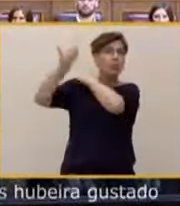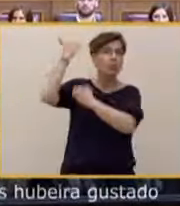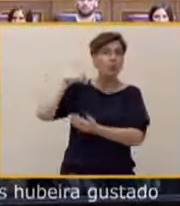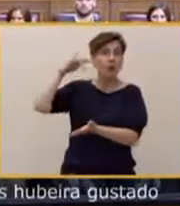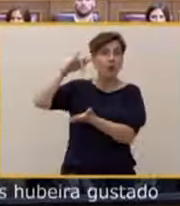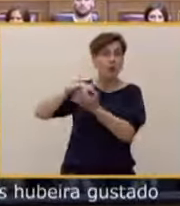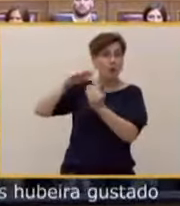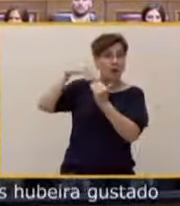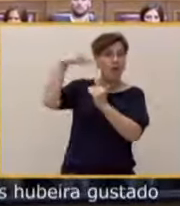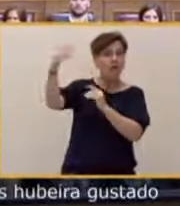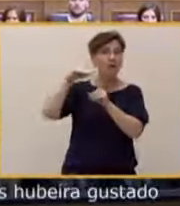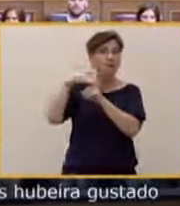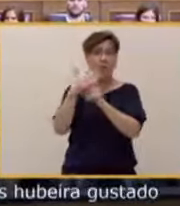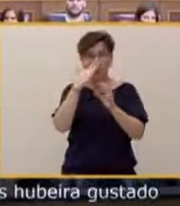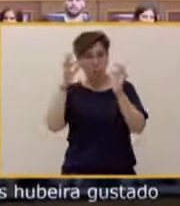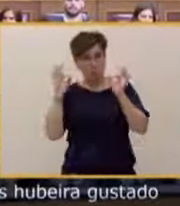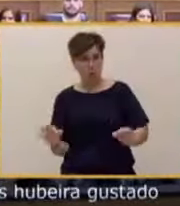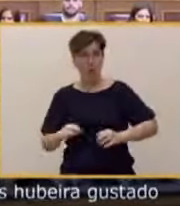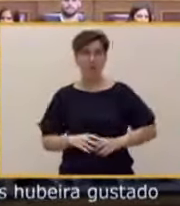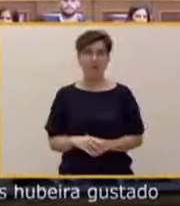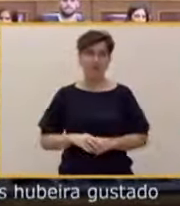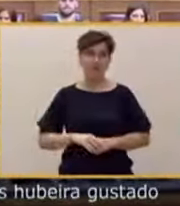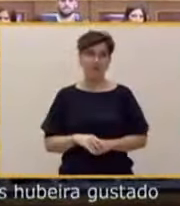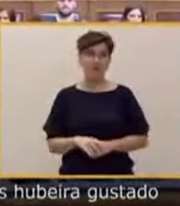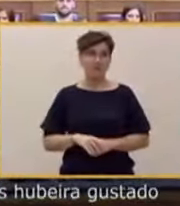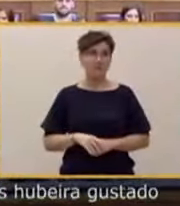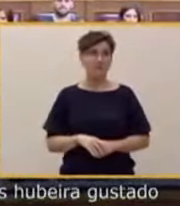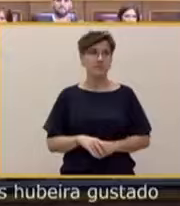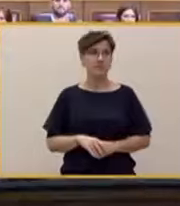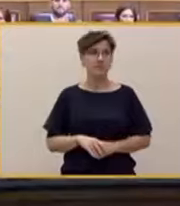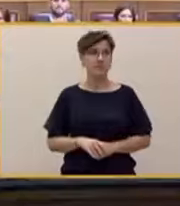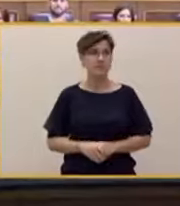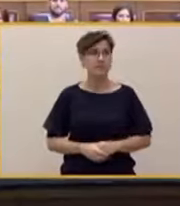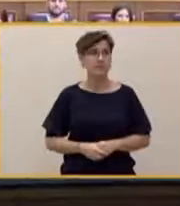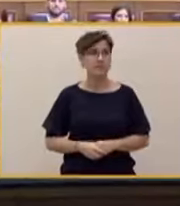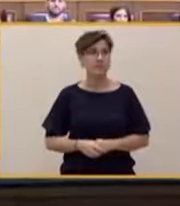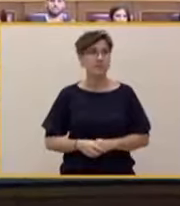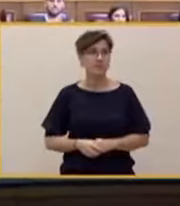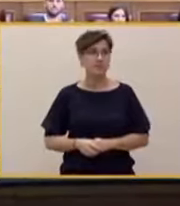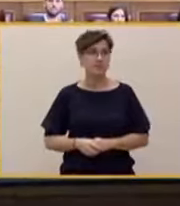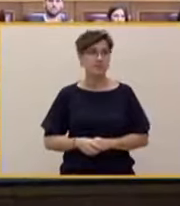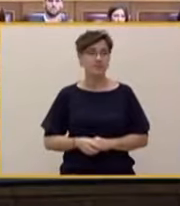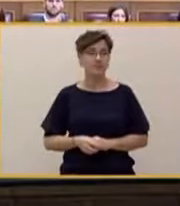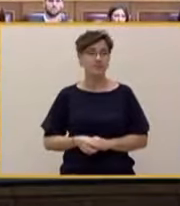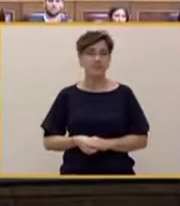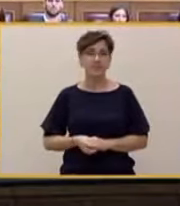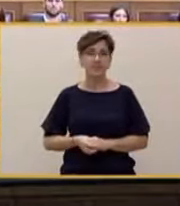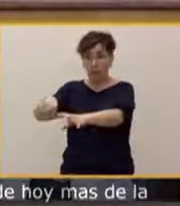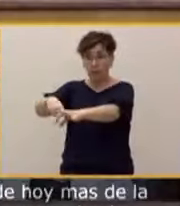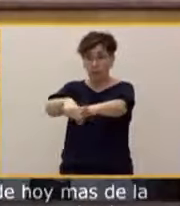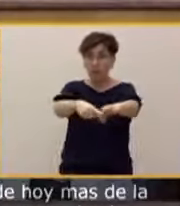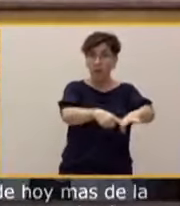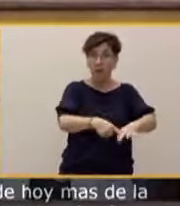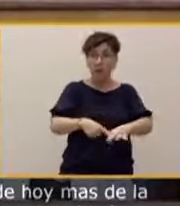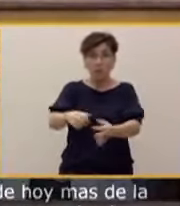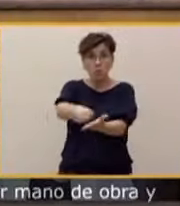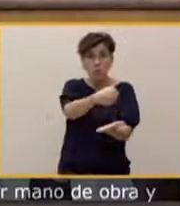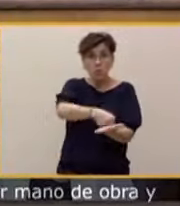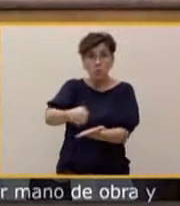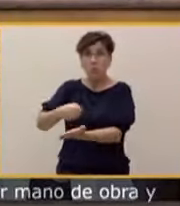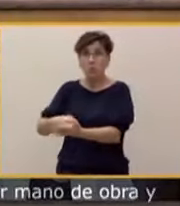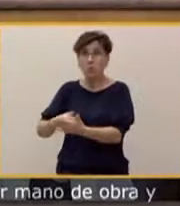no se oía ni catalán ni castellano, solo se oía un idioma que yo no entendía. Por poner un ejemplo, estoy hablando de hace más de 10 años.